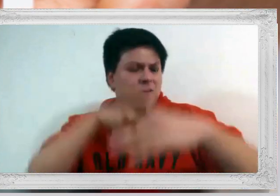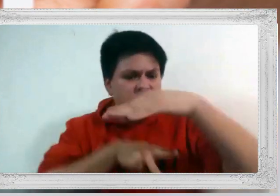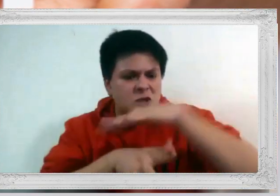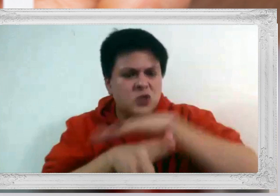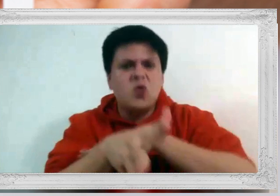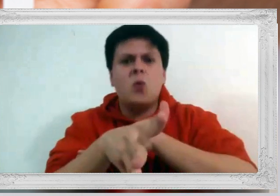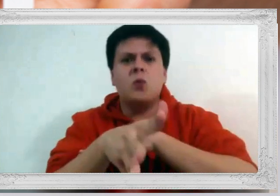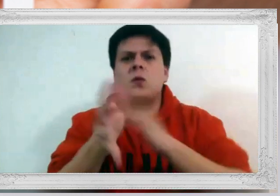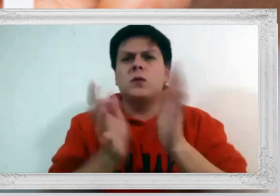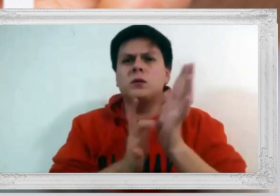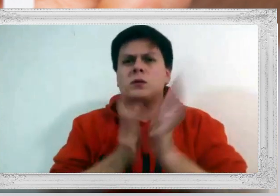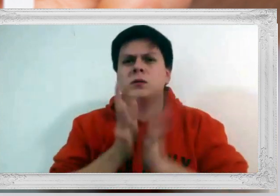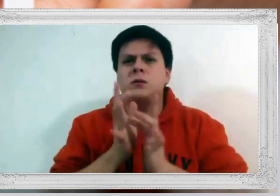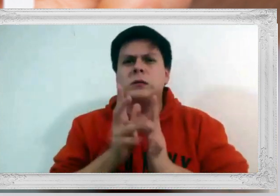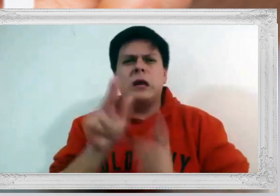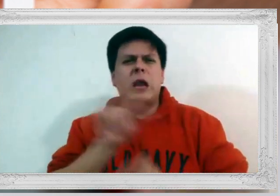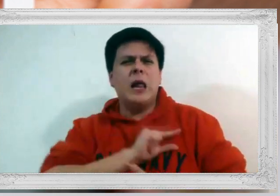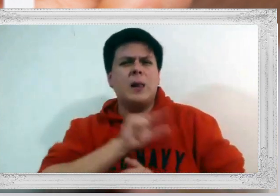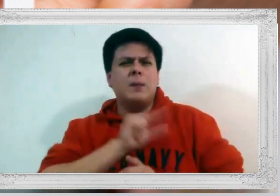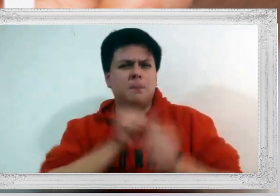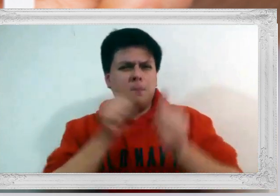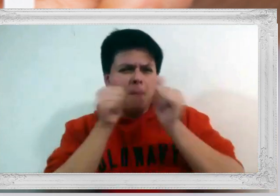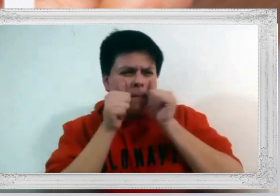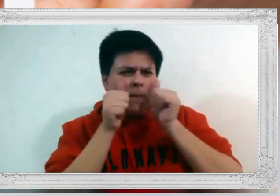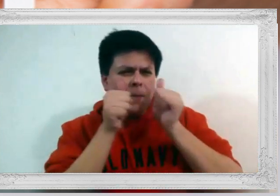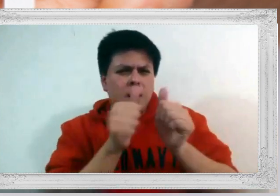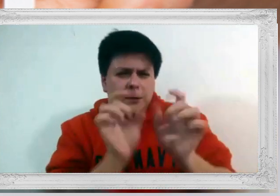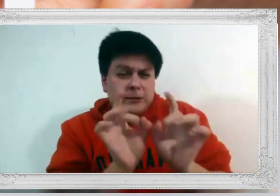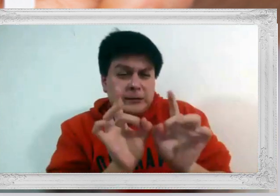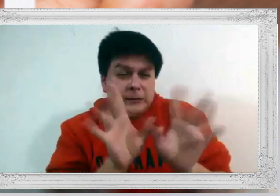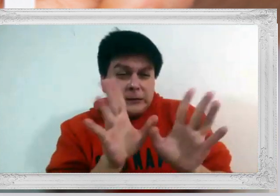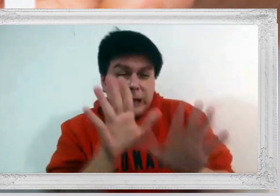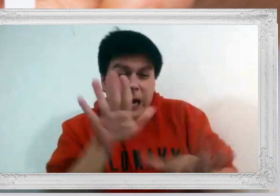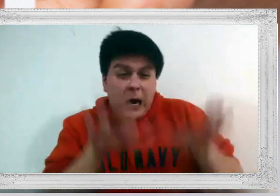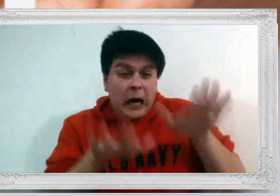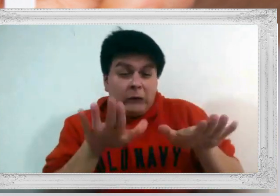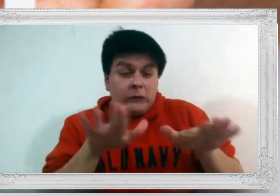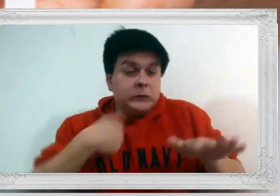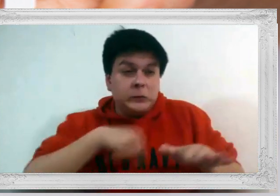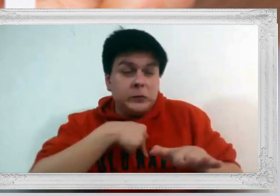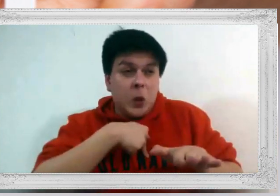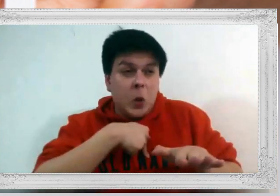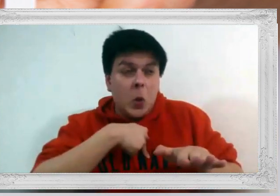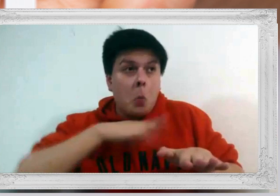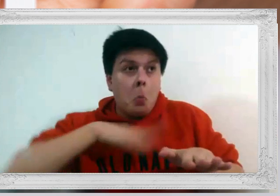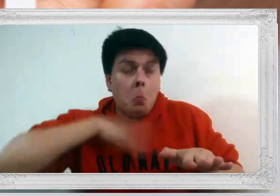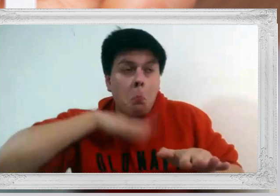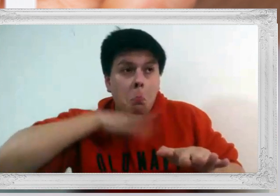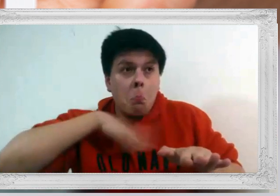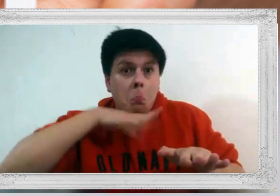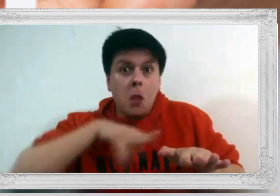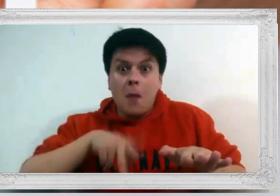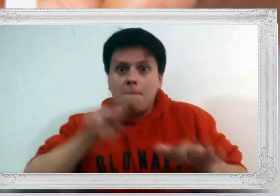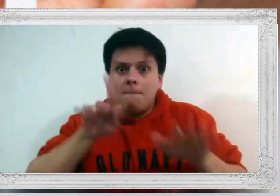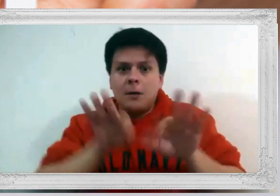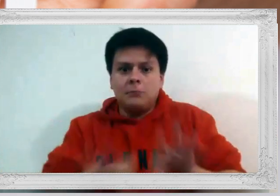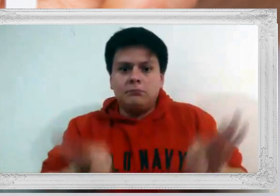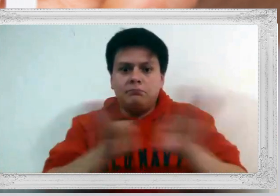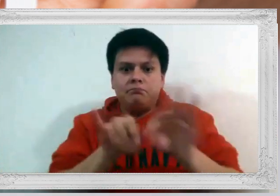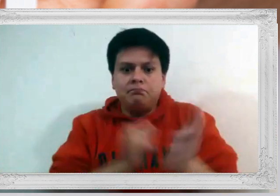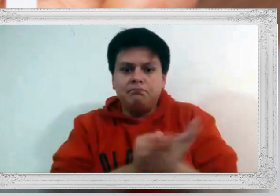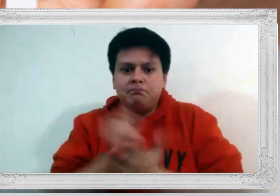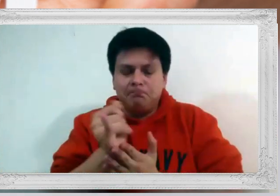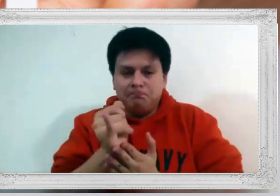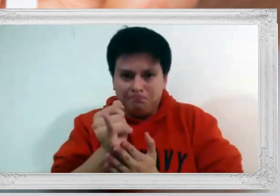fijar la atención en un detalle que se puede escapar, pero que es decisivo: el gesto de una viuda muy